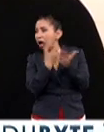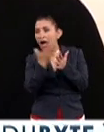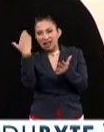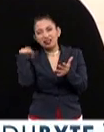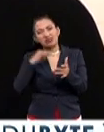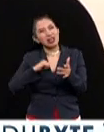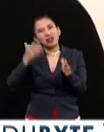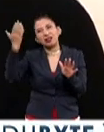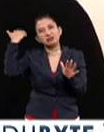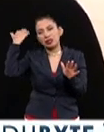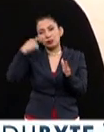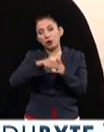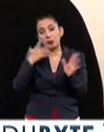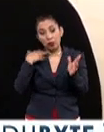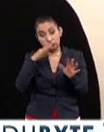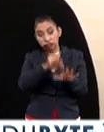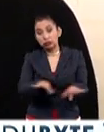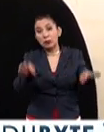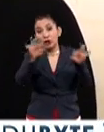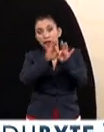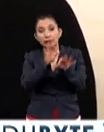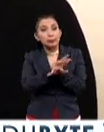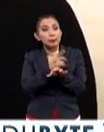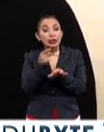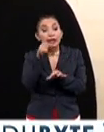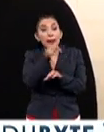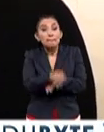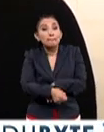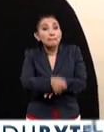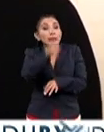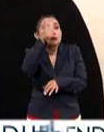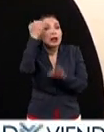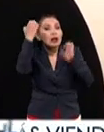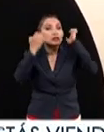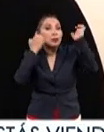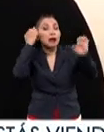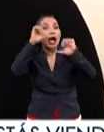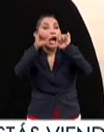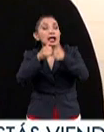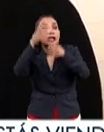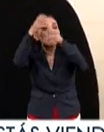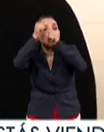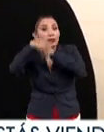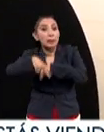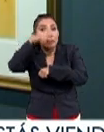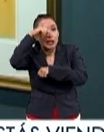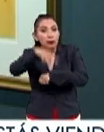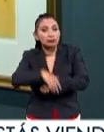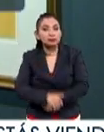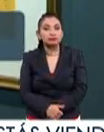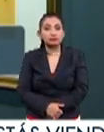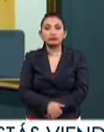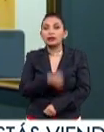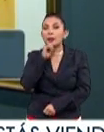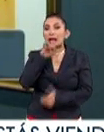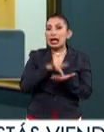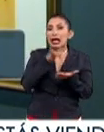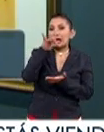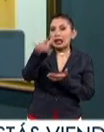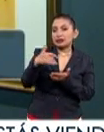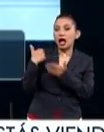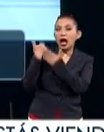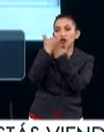su momento, fue muy grande la relevancia, ya que fue la primera exposición de arte abstracto en nuestro país. Fue también gracias